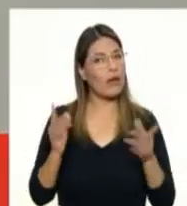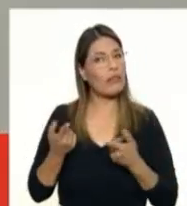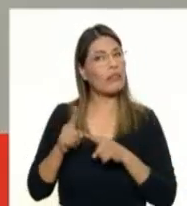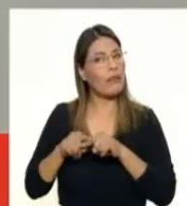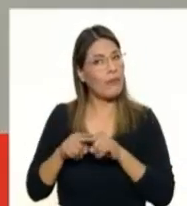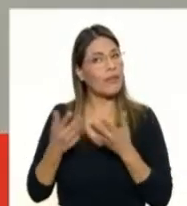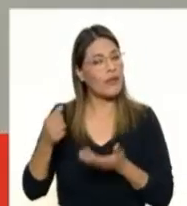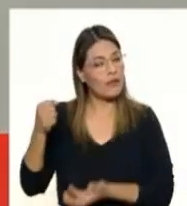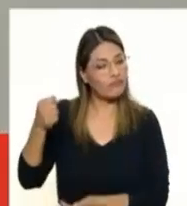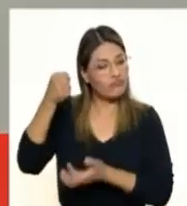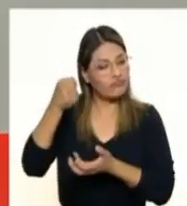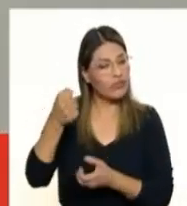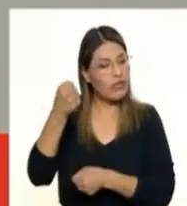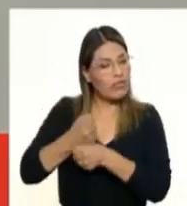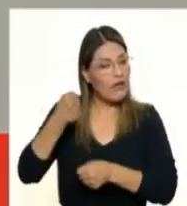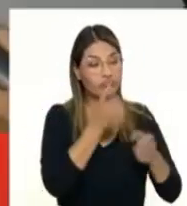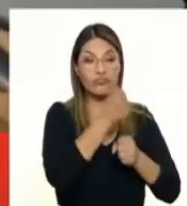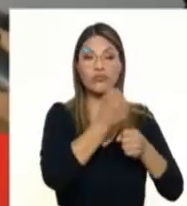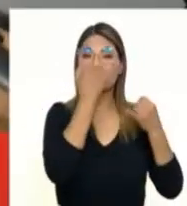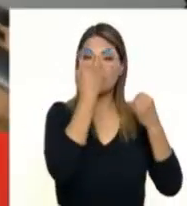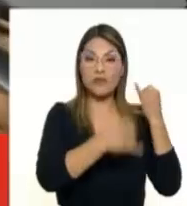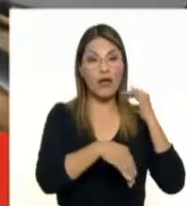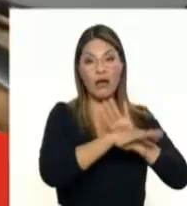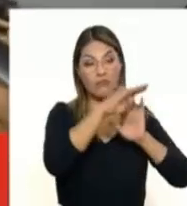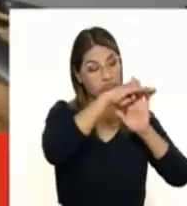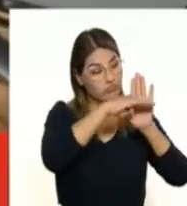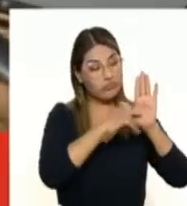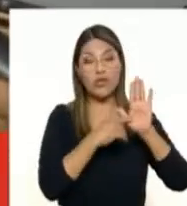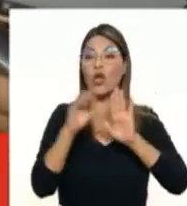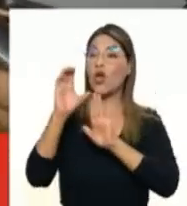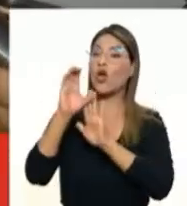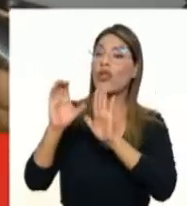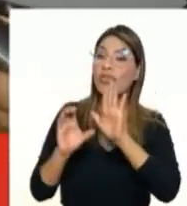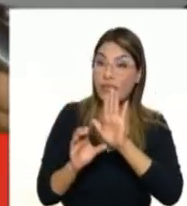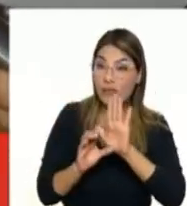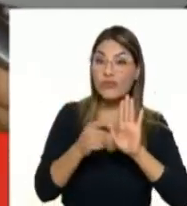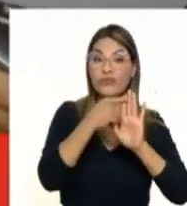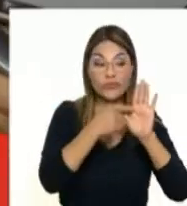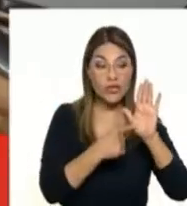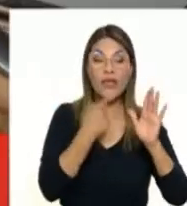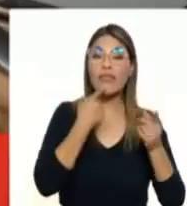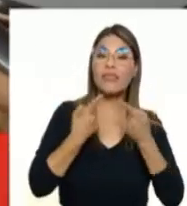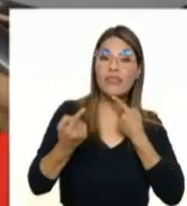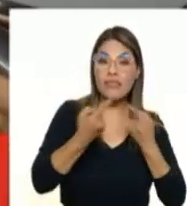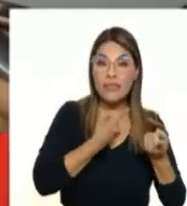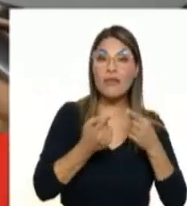decir, 1.500 soles. Bueno, amigos, escríbenos